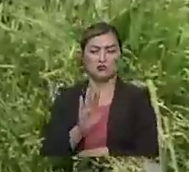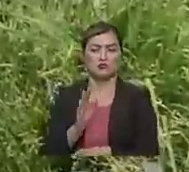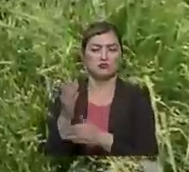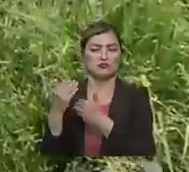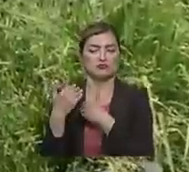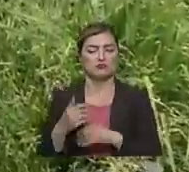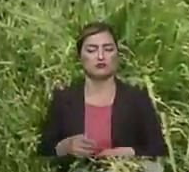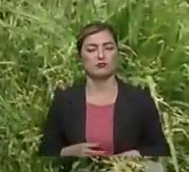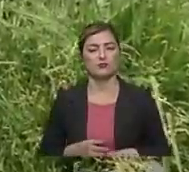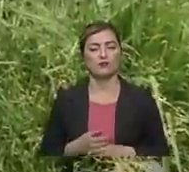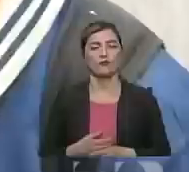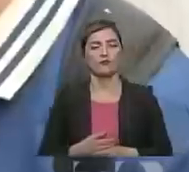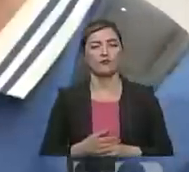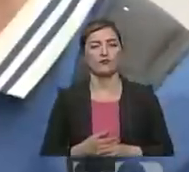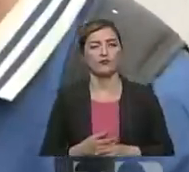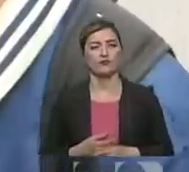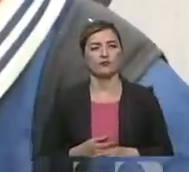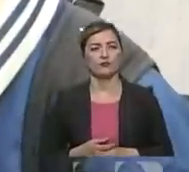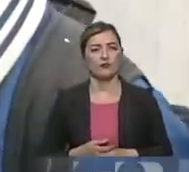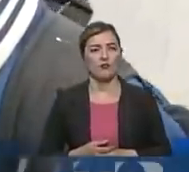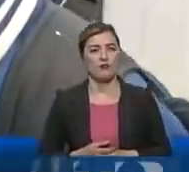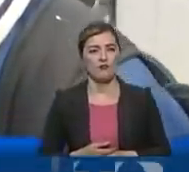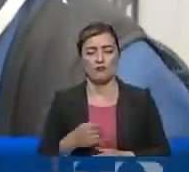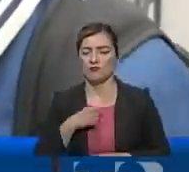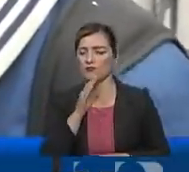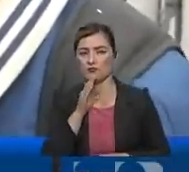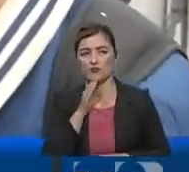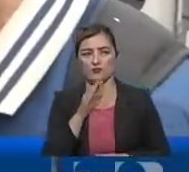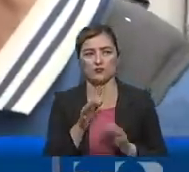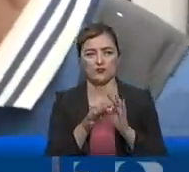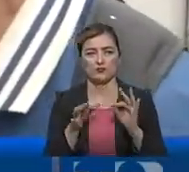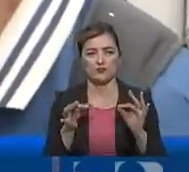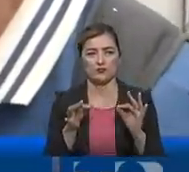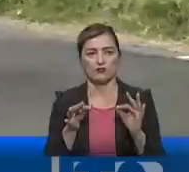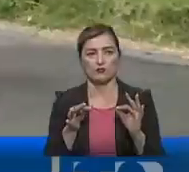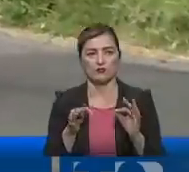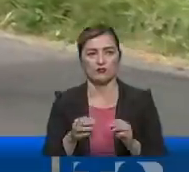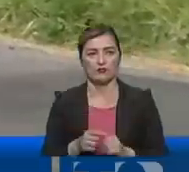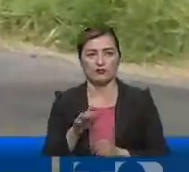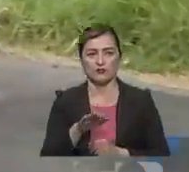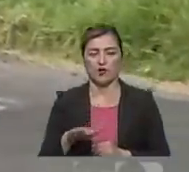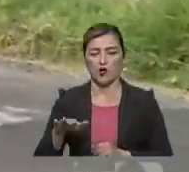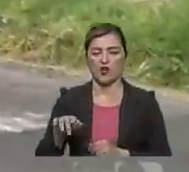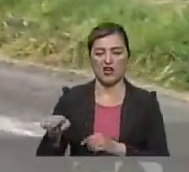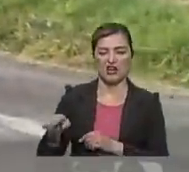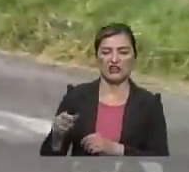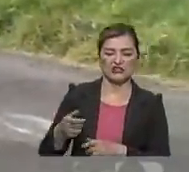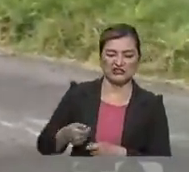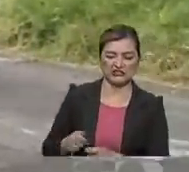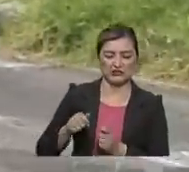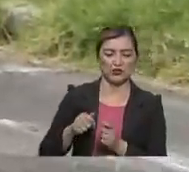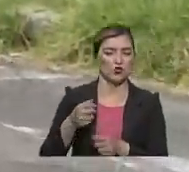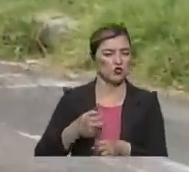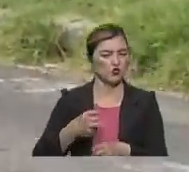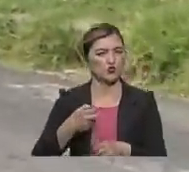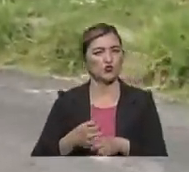cargo. O sea, yo limpio, señorita, sí, todo eso de ahí, pero ya lo de acá ya no limpio. Usted sabe que es duro sacar eso,